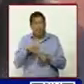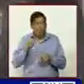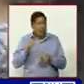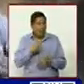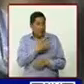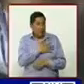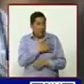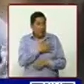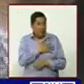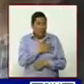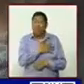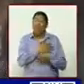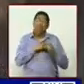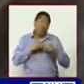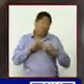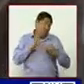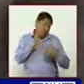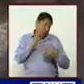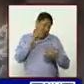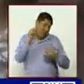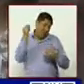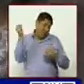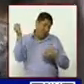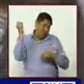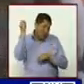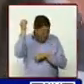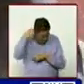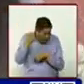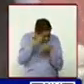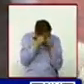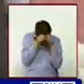De corazón. Mami, no quiero que me pegues.